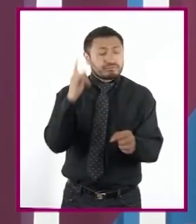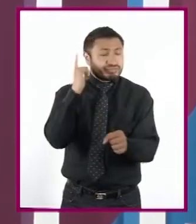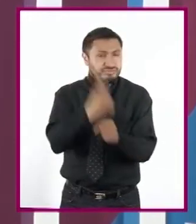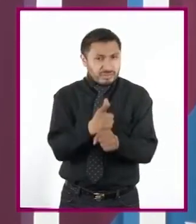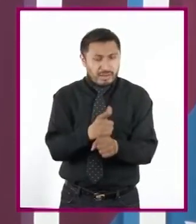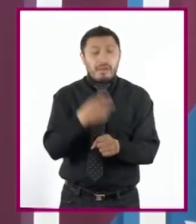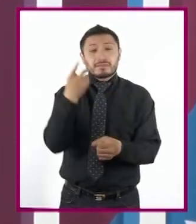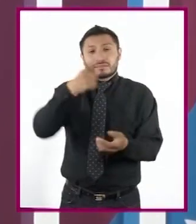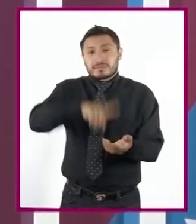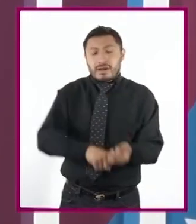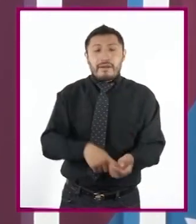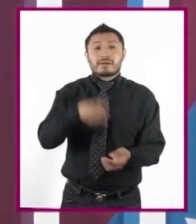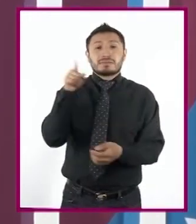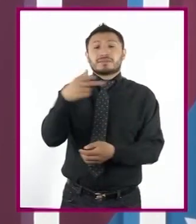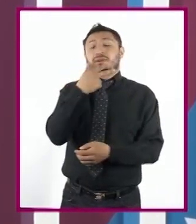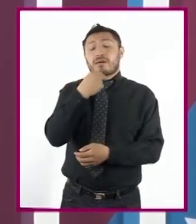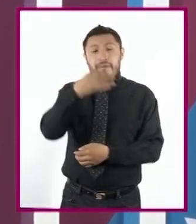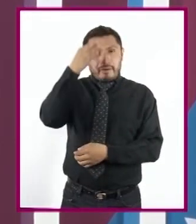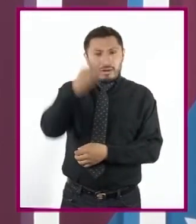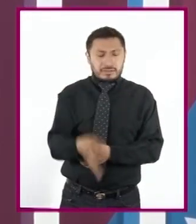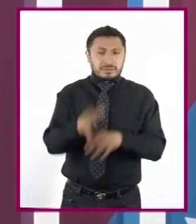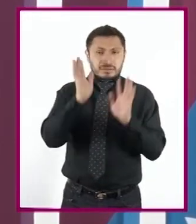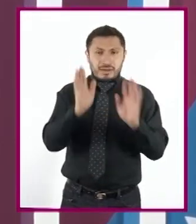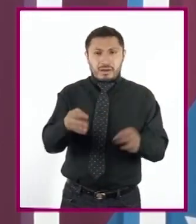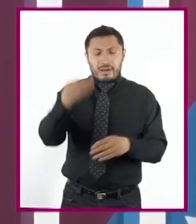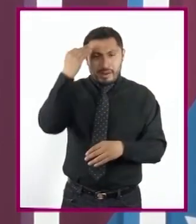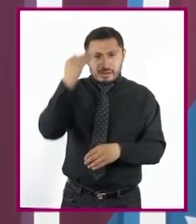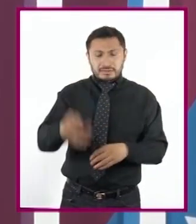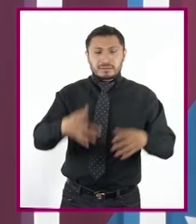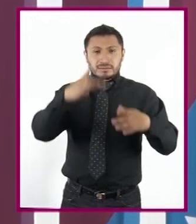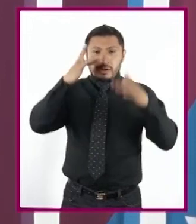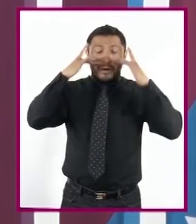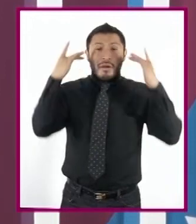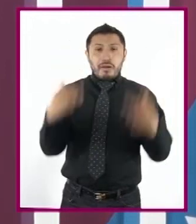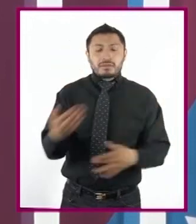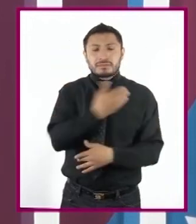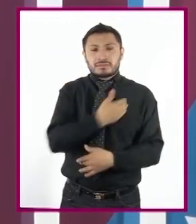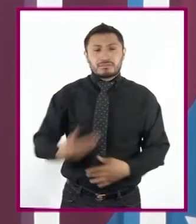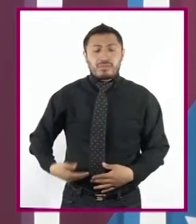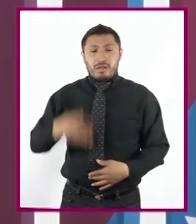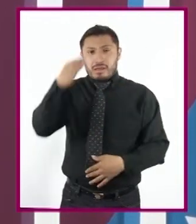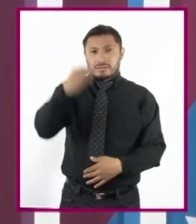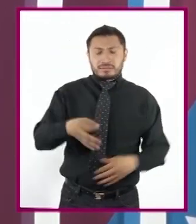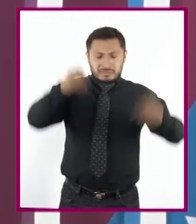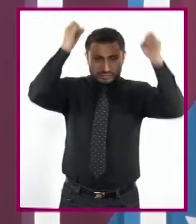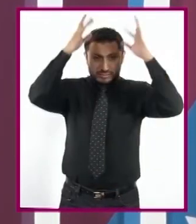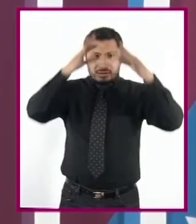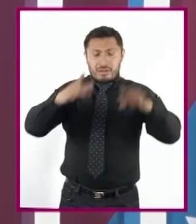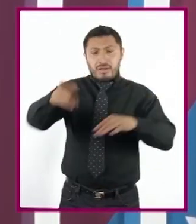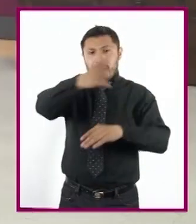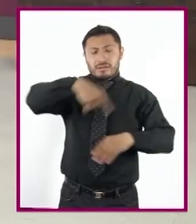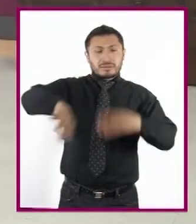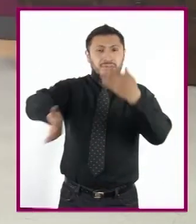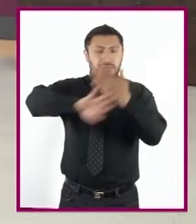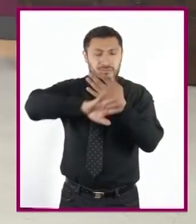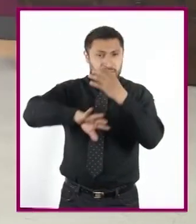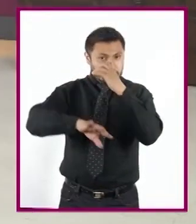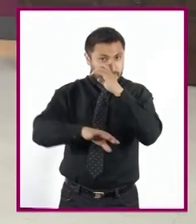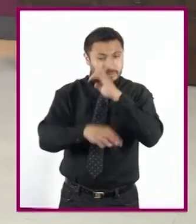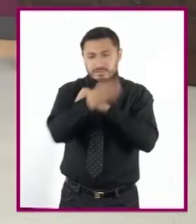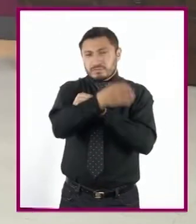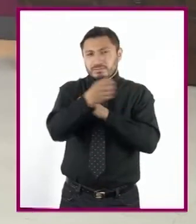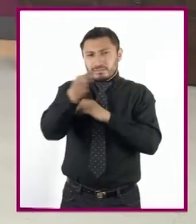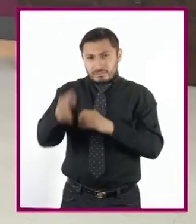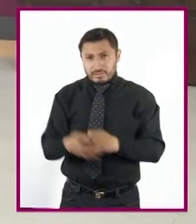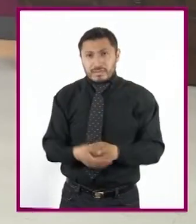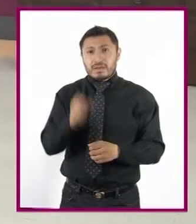pues en ella el dictador aceptaba que era momento de dejar la presidencia y aceptar como una bendición a sus opositores. También